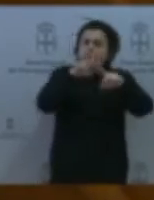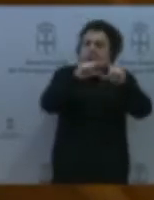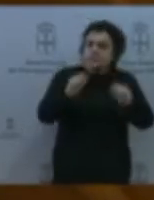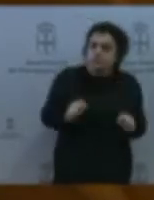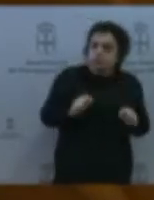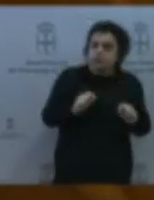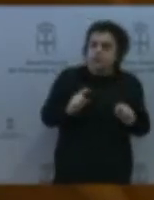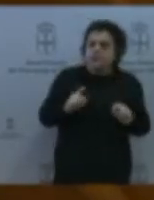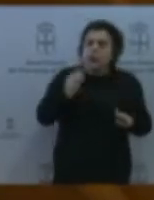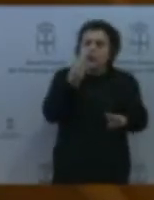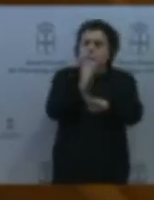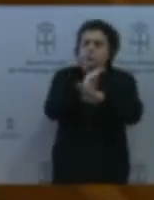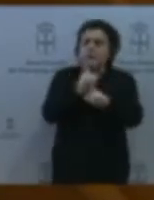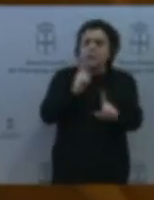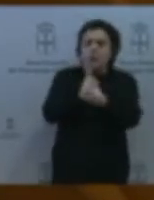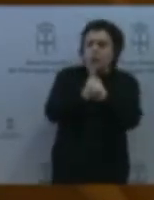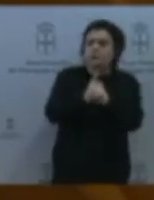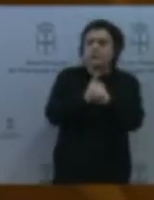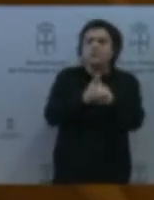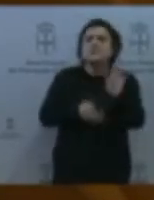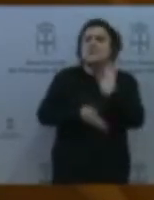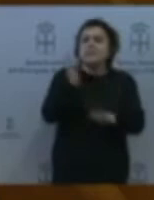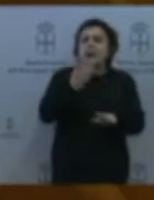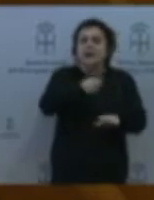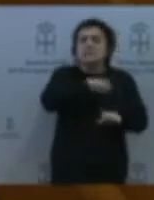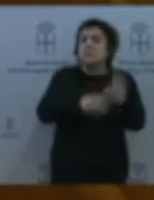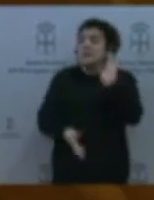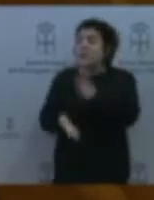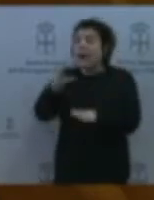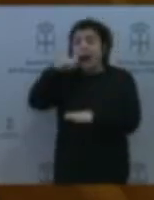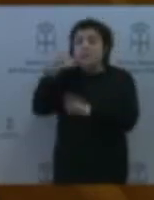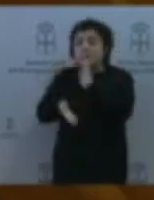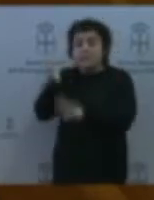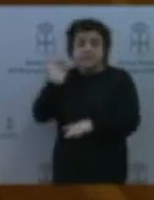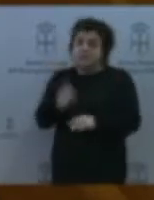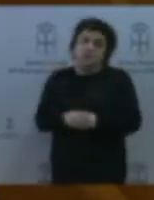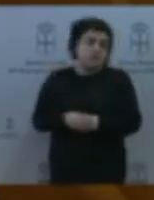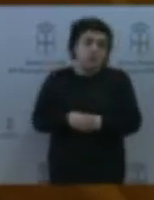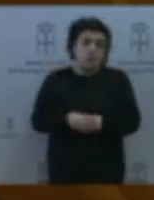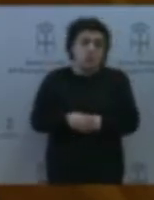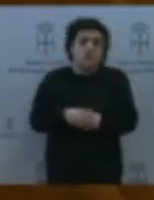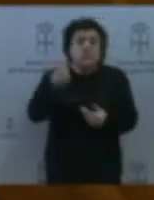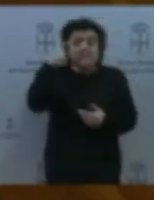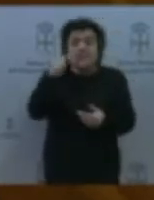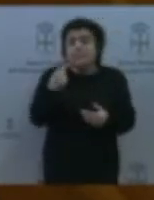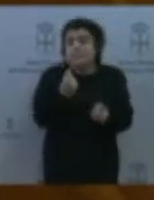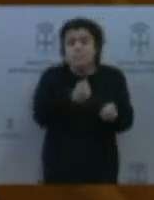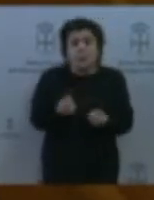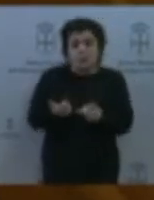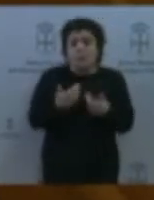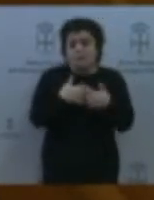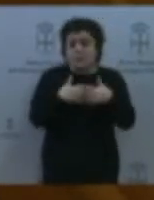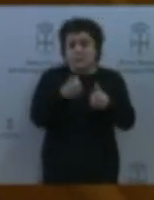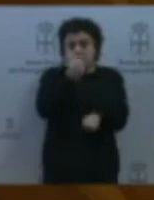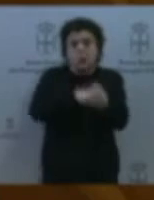noroeste español, entonces sabe poco cómo funciona la economía hoy. Primer punto que le quiero decir. Segunda cuestión. ¿De verdad